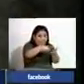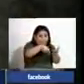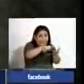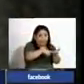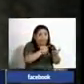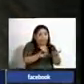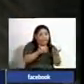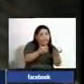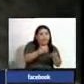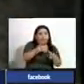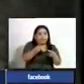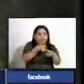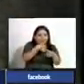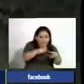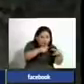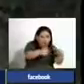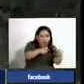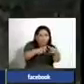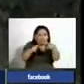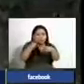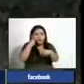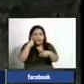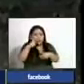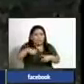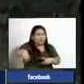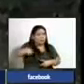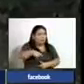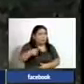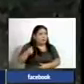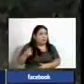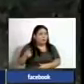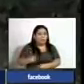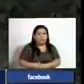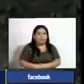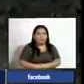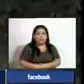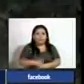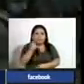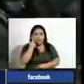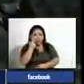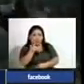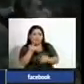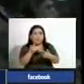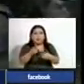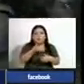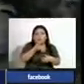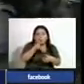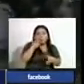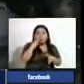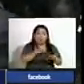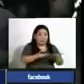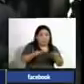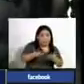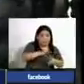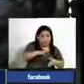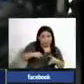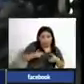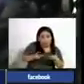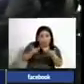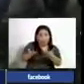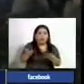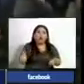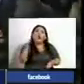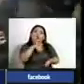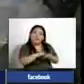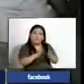regaló comida a los agentes de la Policía Nacional Civil que se mantenían en control de seguridad. Pero